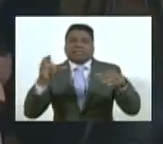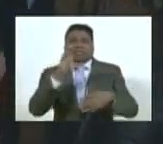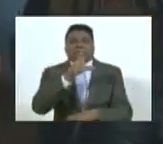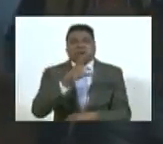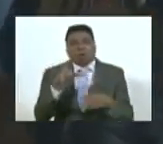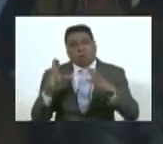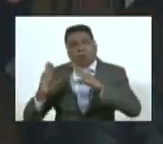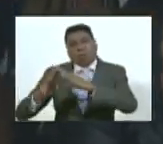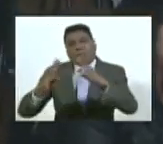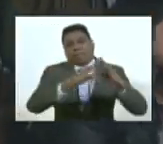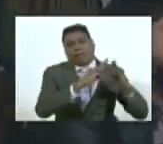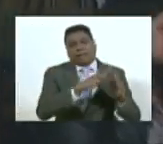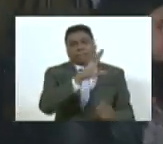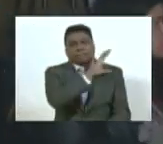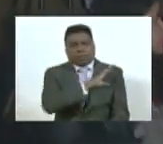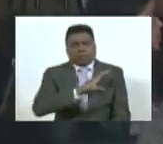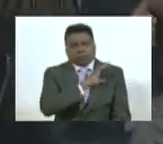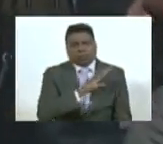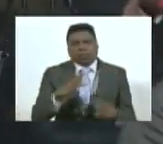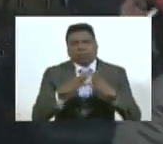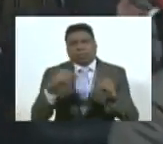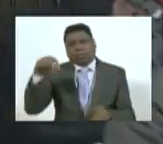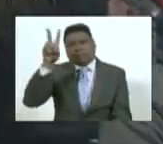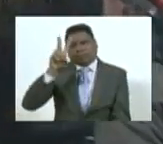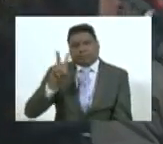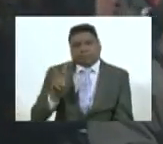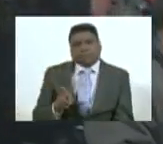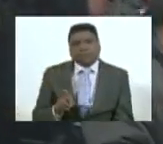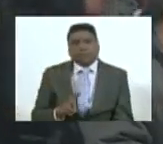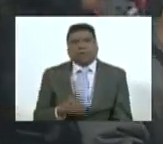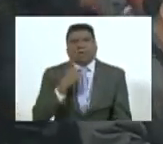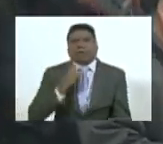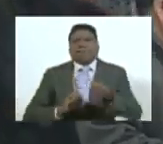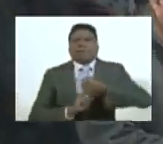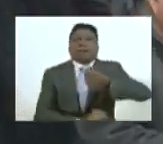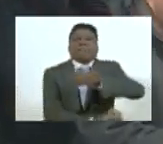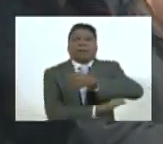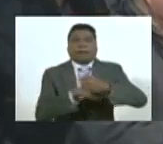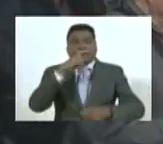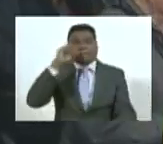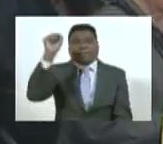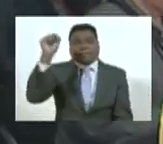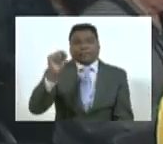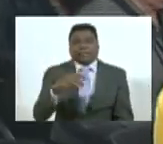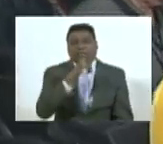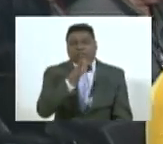todo el país también participaron y respaldaron esta propuesta. Está el presidente Nicolás